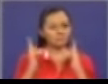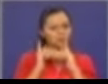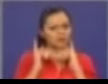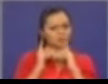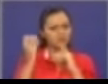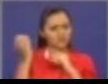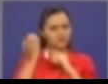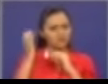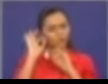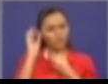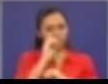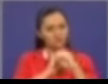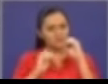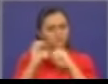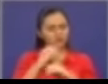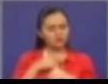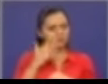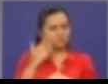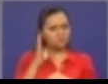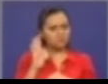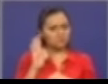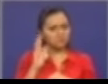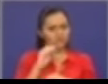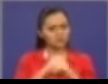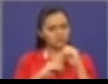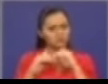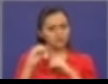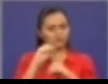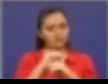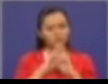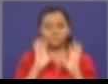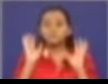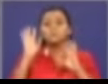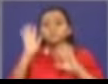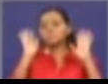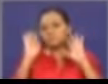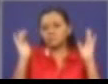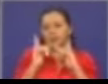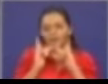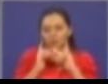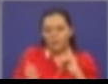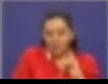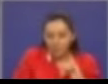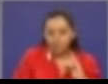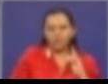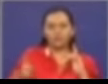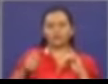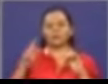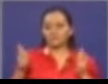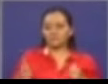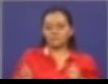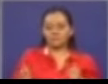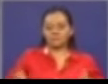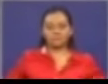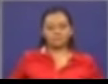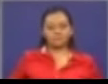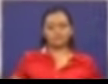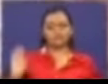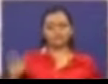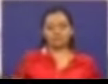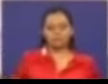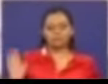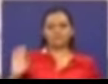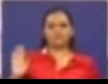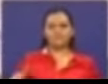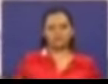Tenemos algunas en el centro quirúrgico, en la parte de emergencia. Pero con todos los monitores, camas electrónicas, mejor que en clínica privada. Ahora, con la revolución,